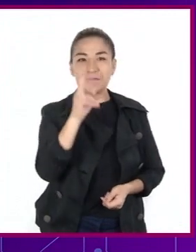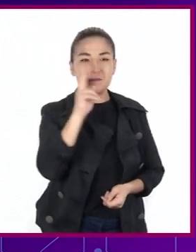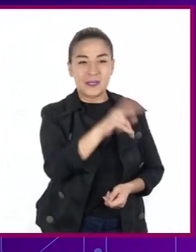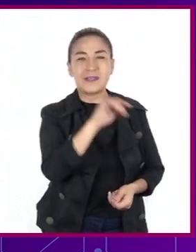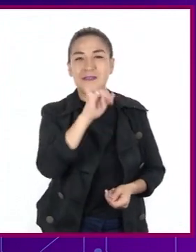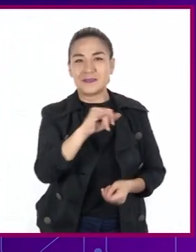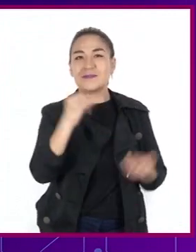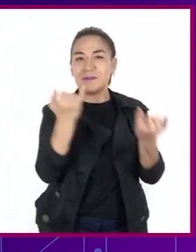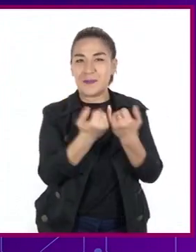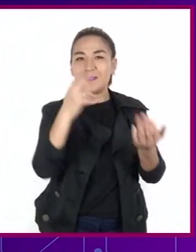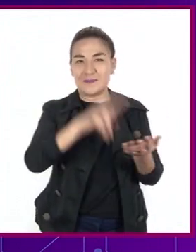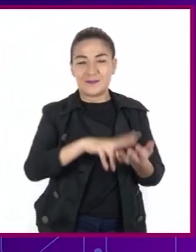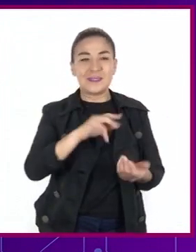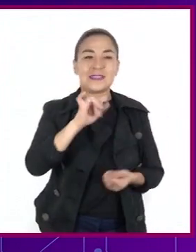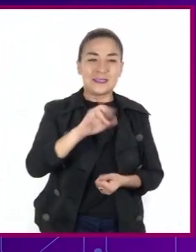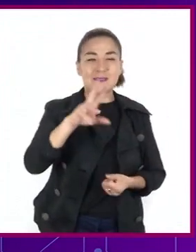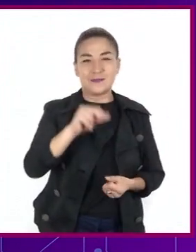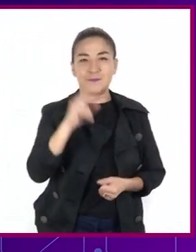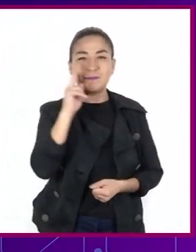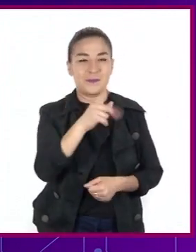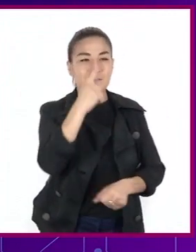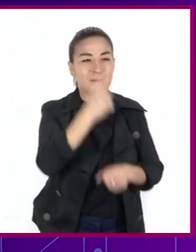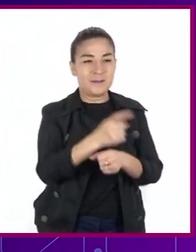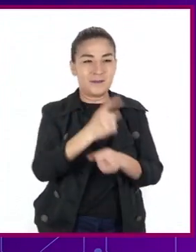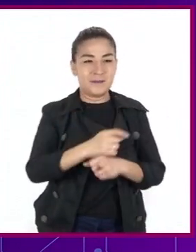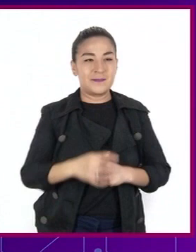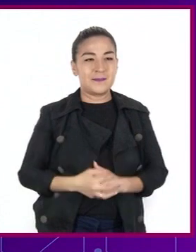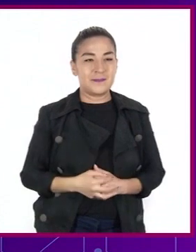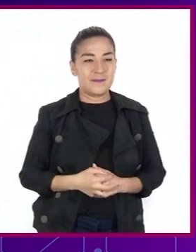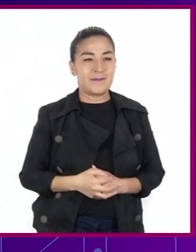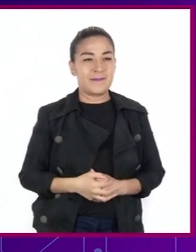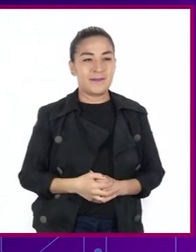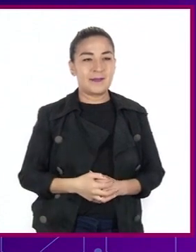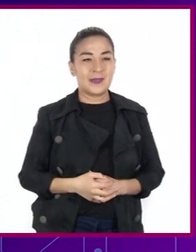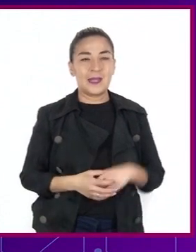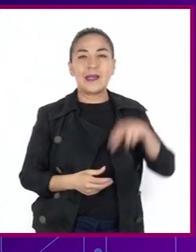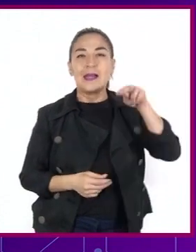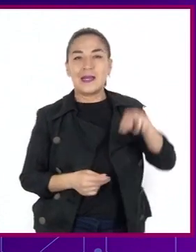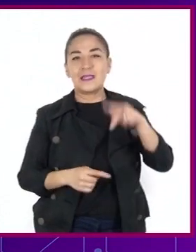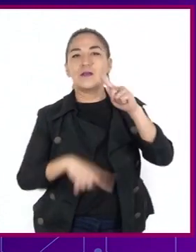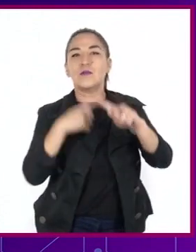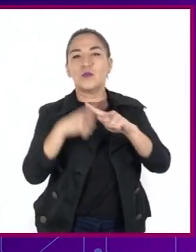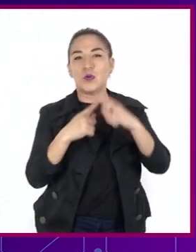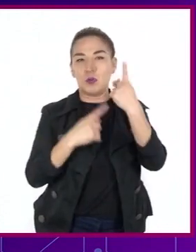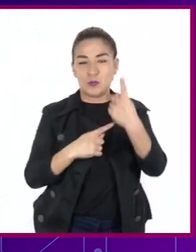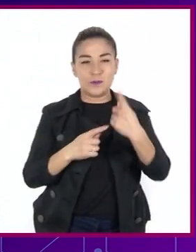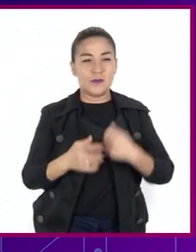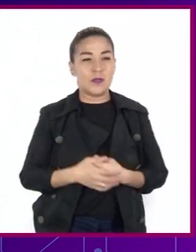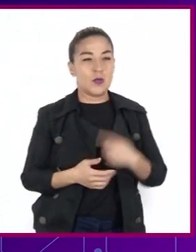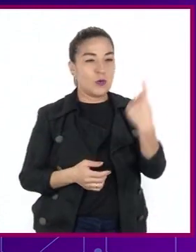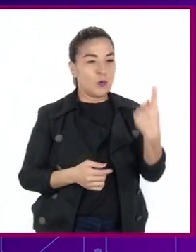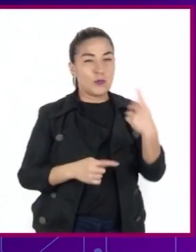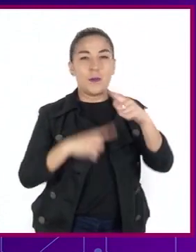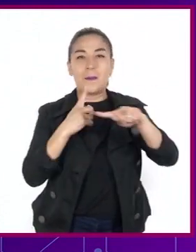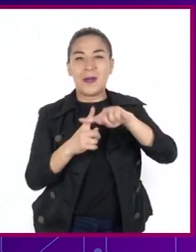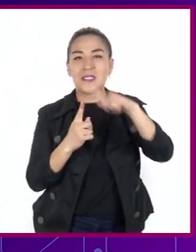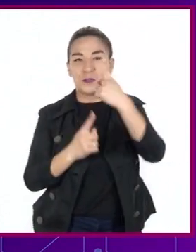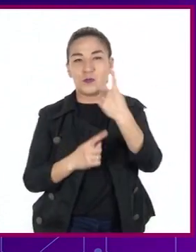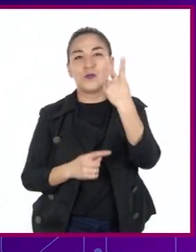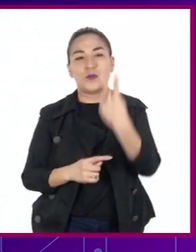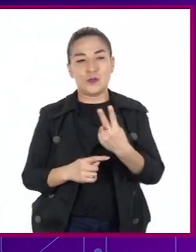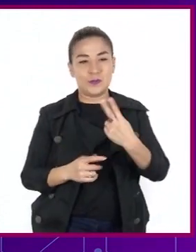equivalentes o no. En la primera expresión, se sustituye n por 1. Se resuelve 1 más 1, que es